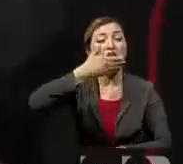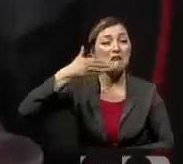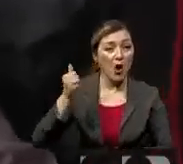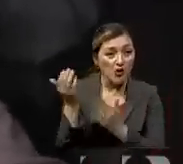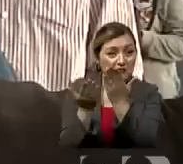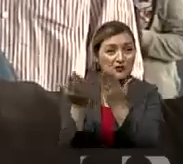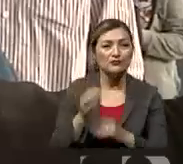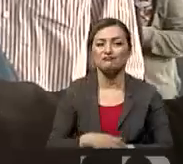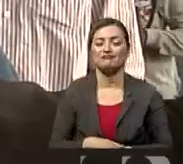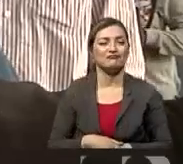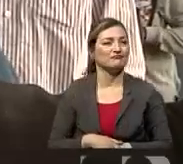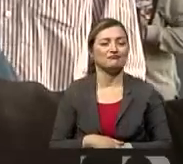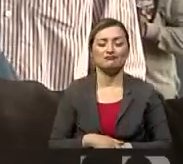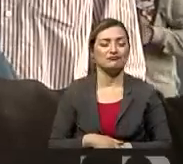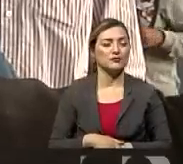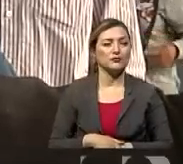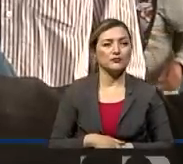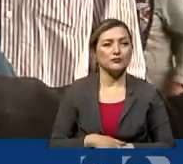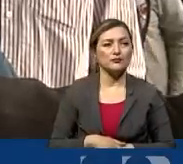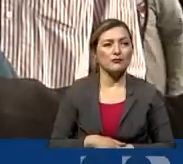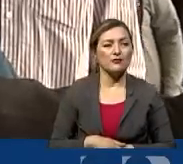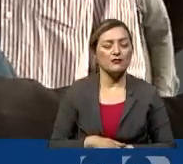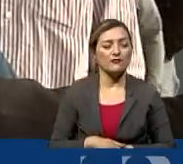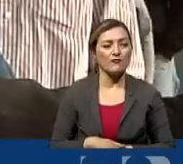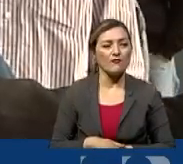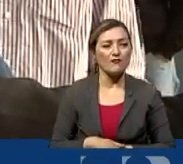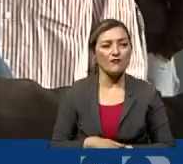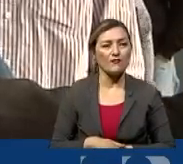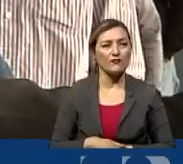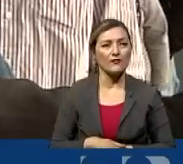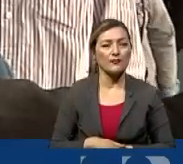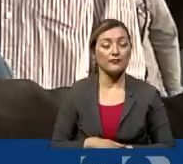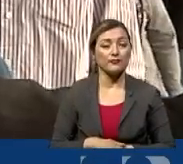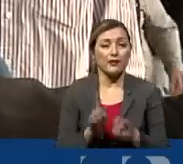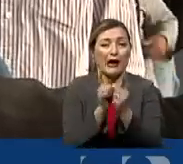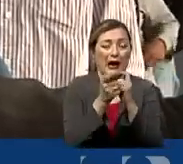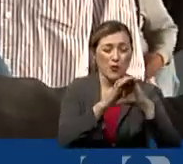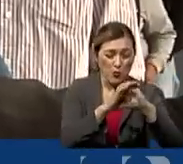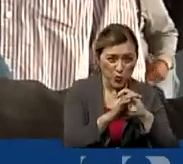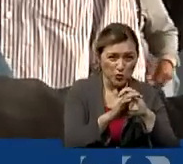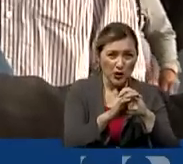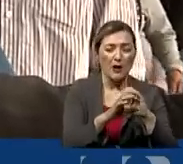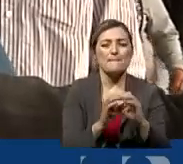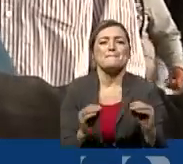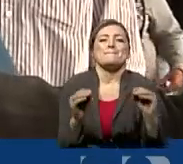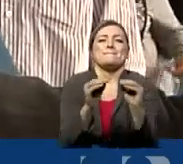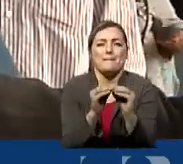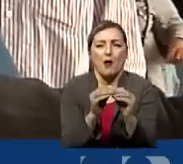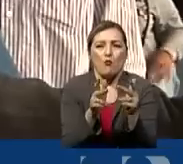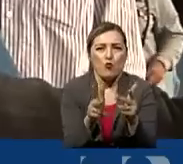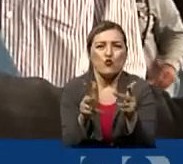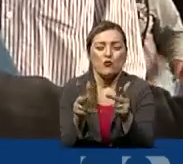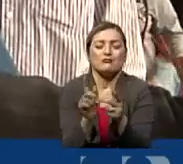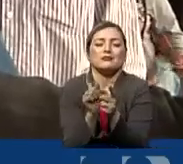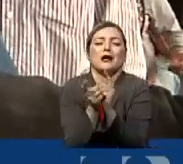el servicio. No solamente creo que debe ser el cambio de unidades o más unidades, sino debe haber